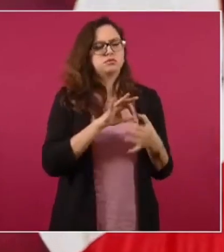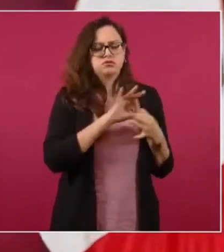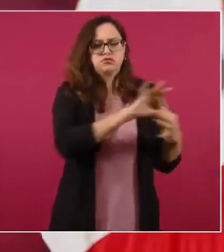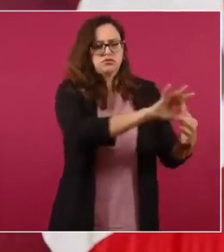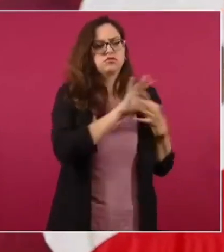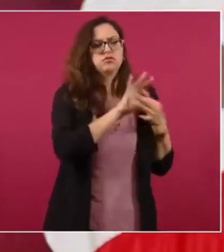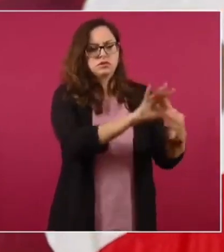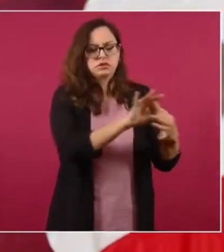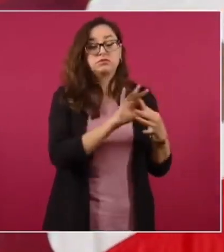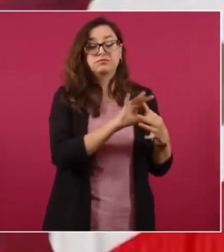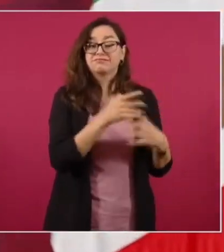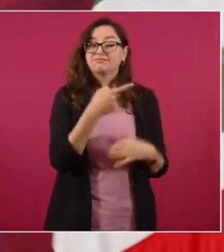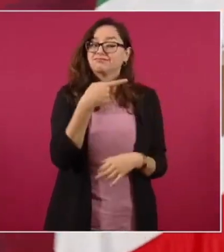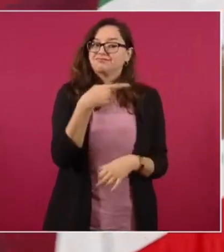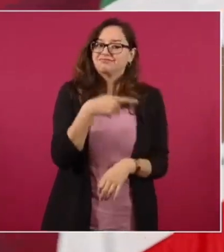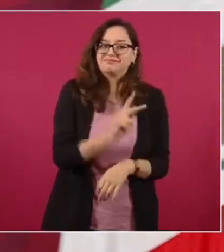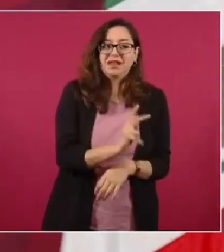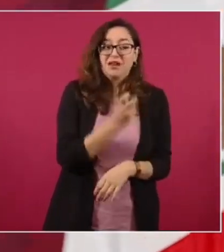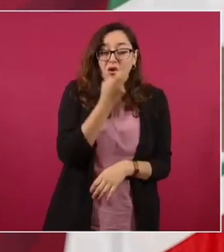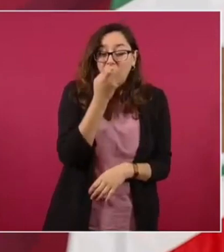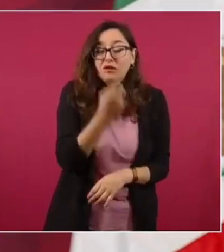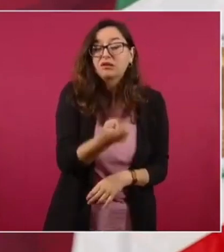sí hay